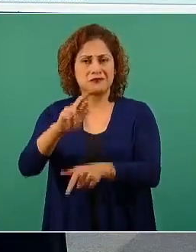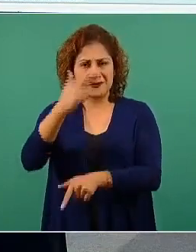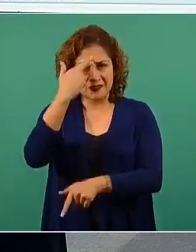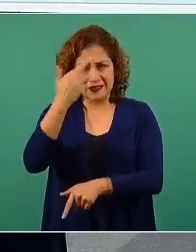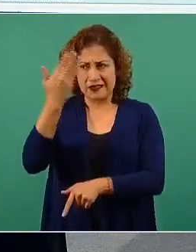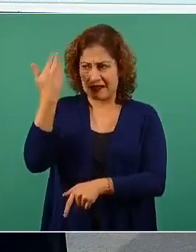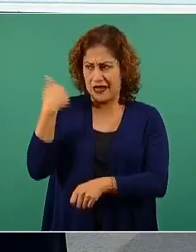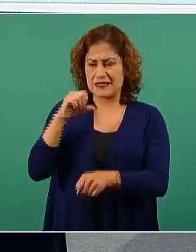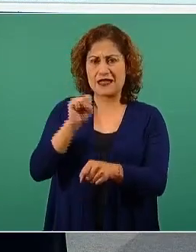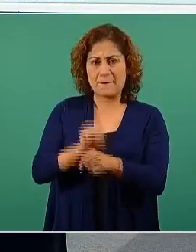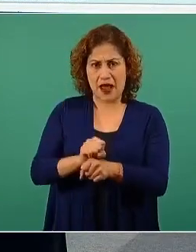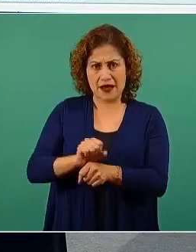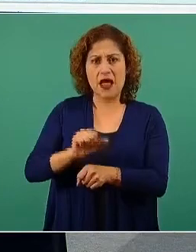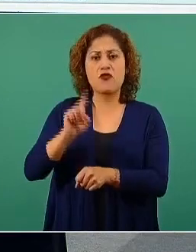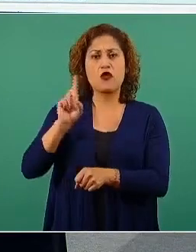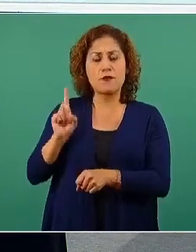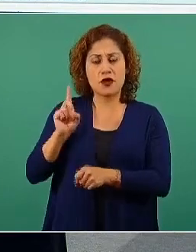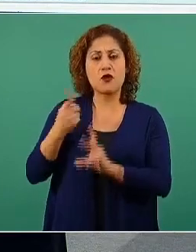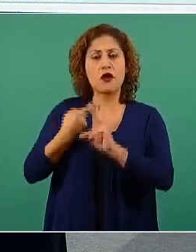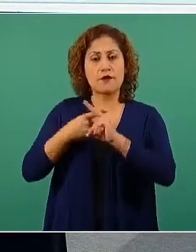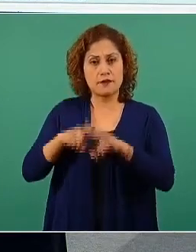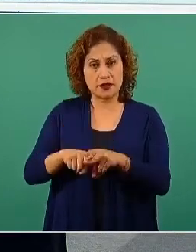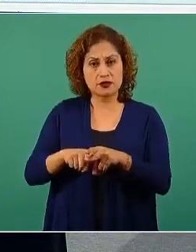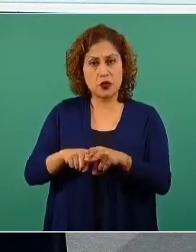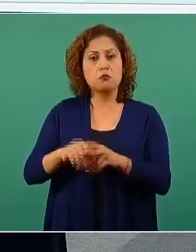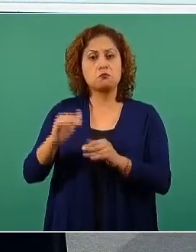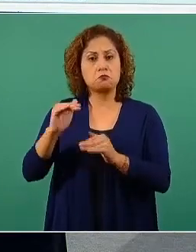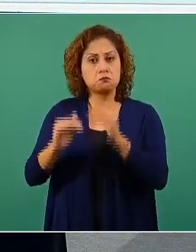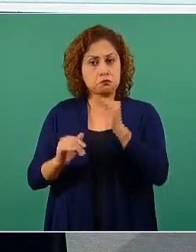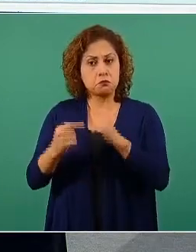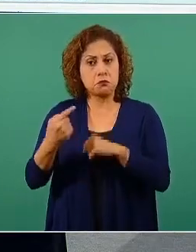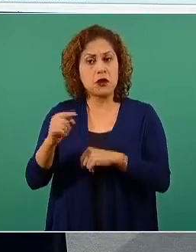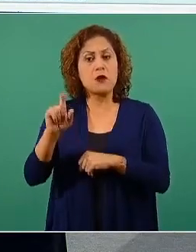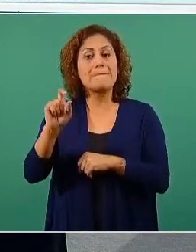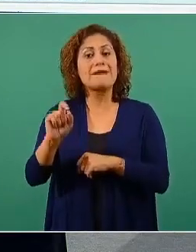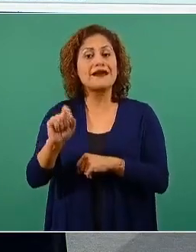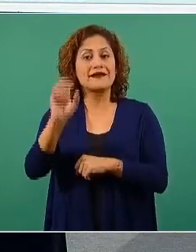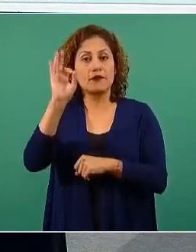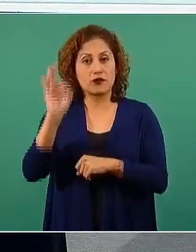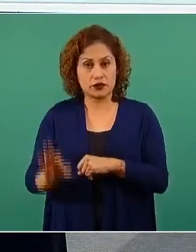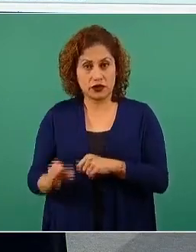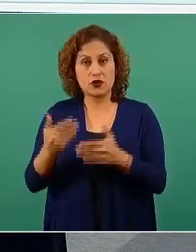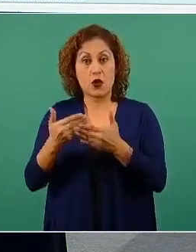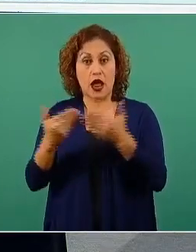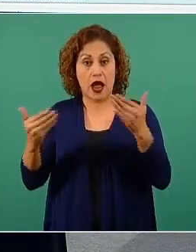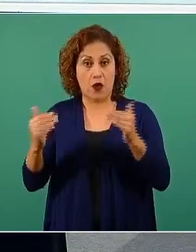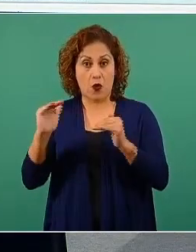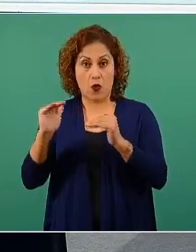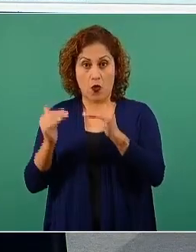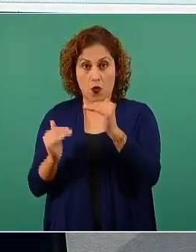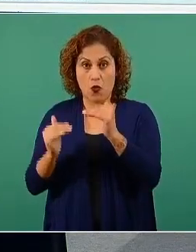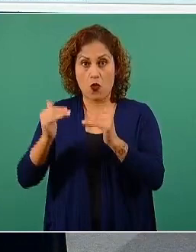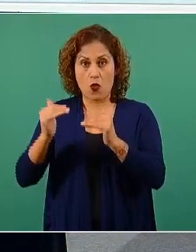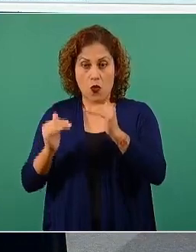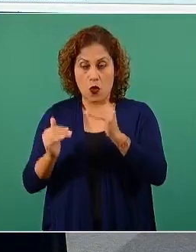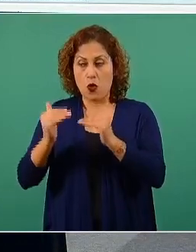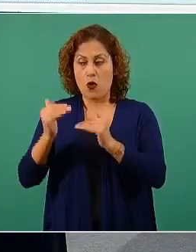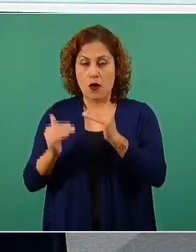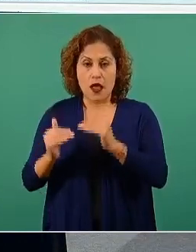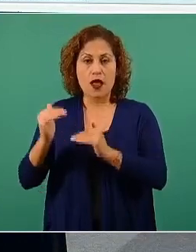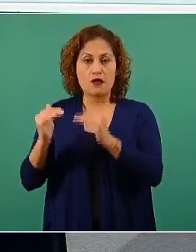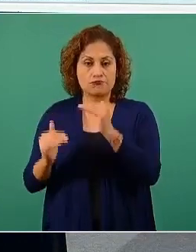lo que quiere decir que prácticamente ya hoy jueves, solo a 2 días de cerrar la semana, la disminución ha sido solo de 3